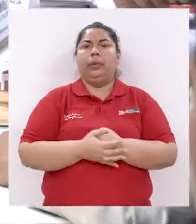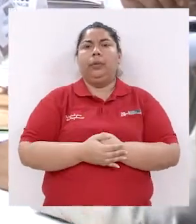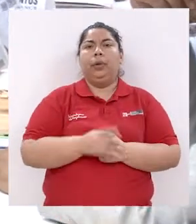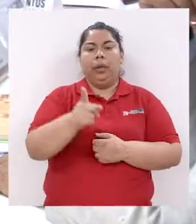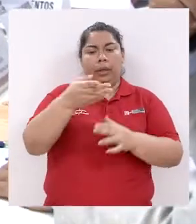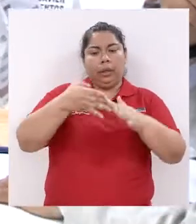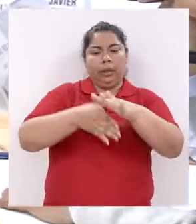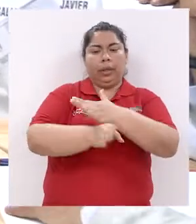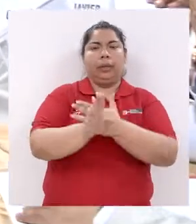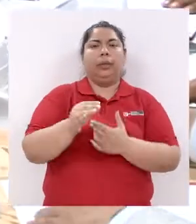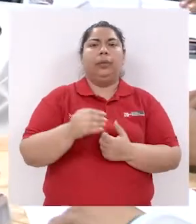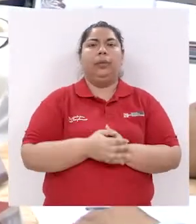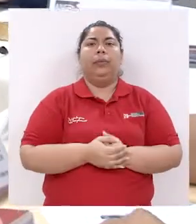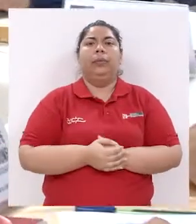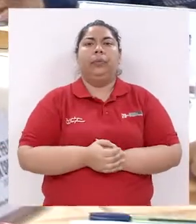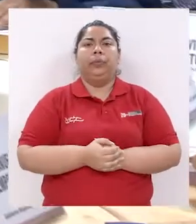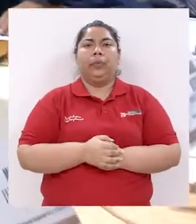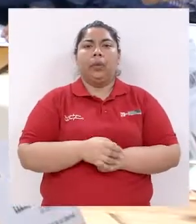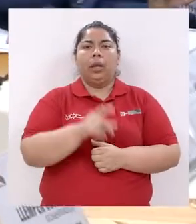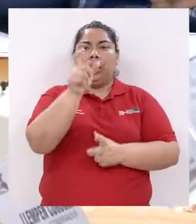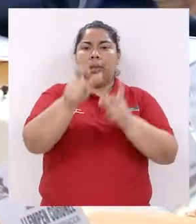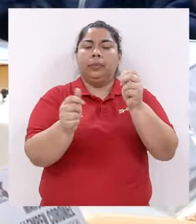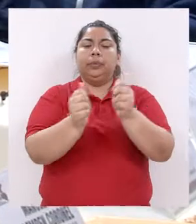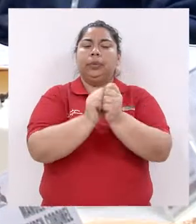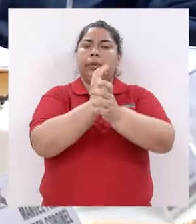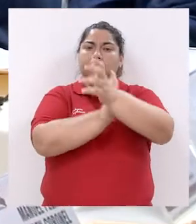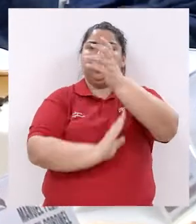justamente dentro del Sistema Nacional a las